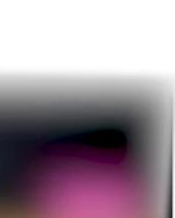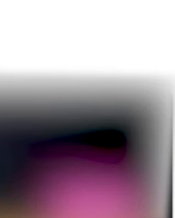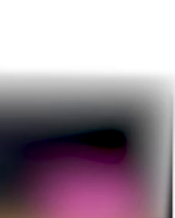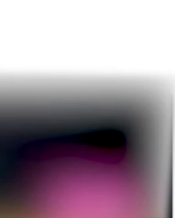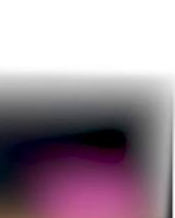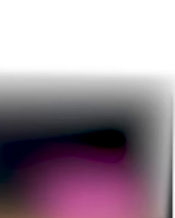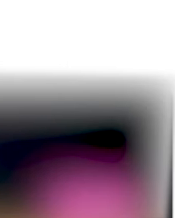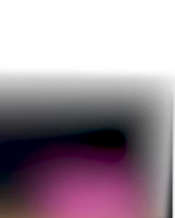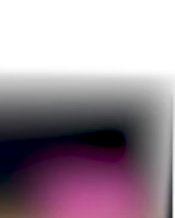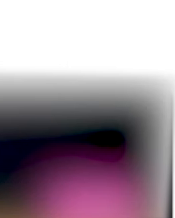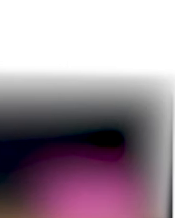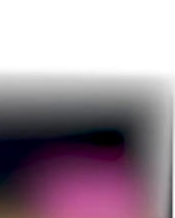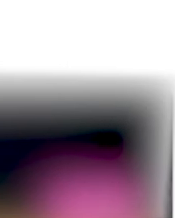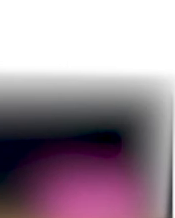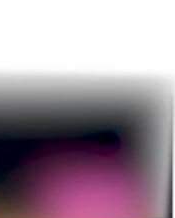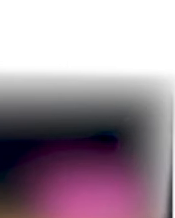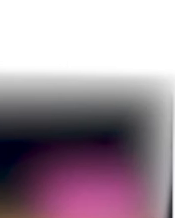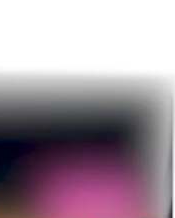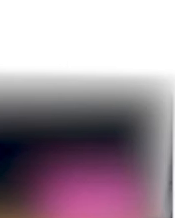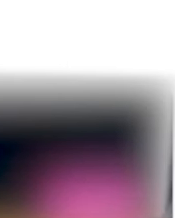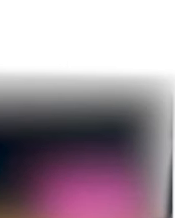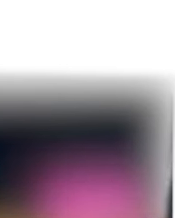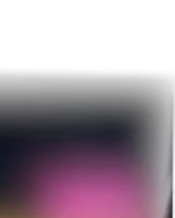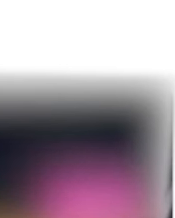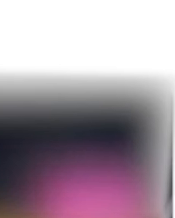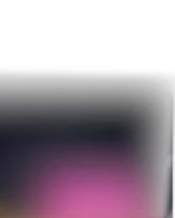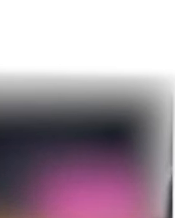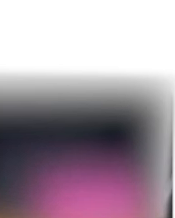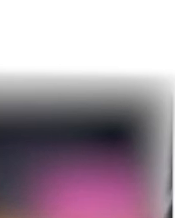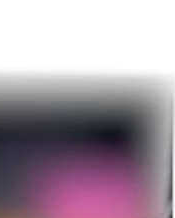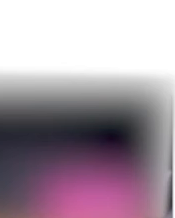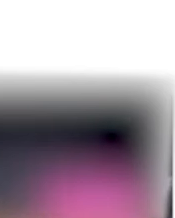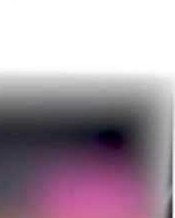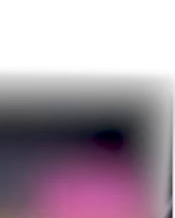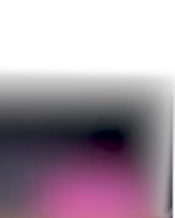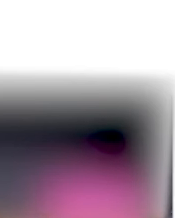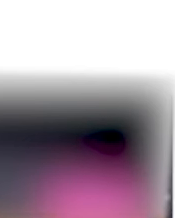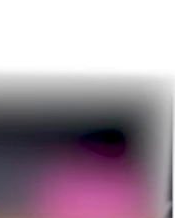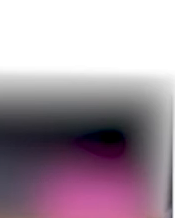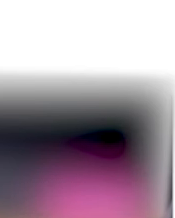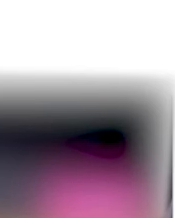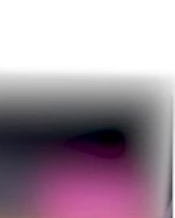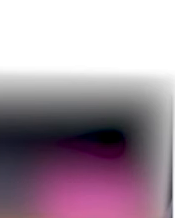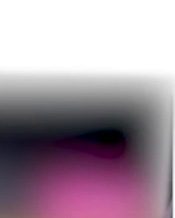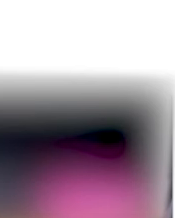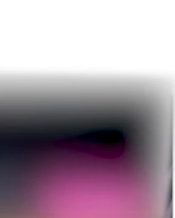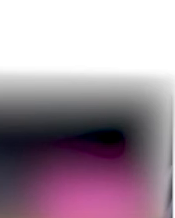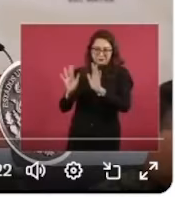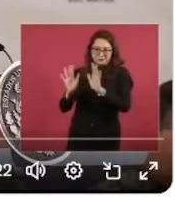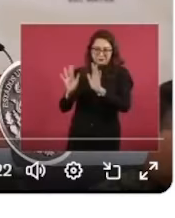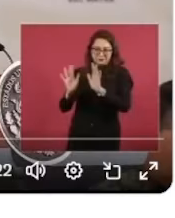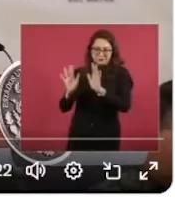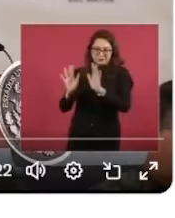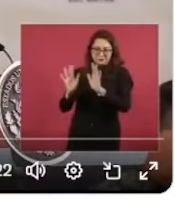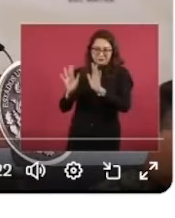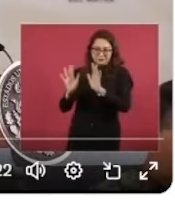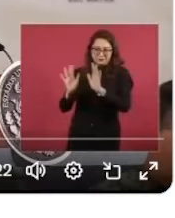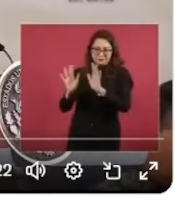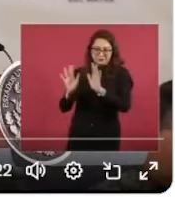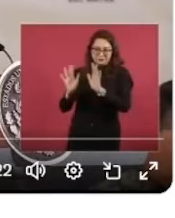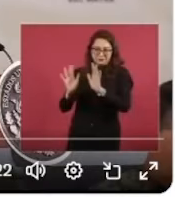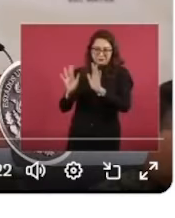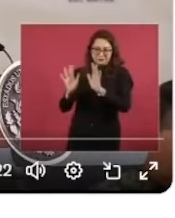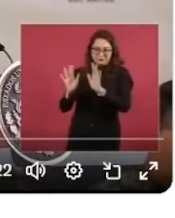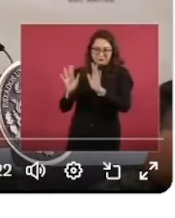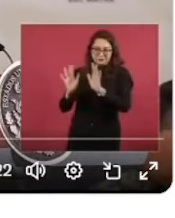Obrador excelente trabajo del cual todos estos medios chayoteros no hablan es con lo que nos vamos para el siguiente tema porque mire ponga